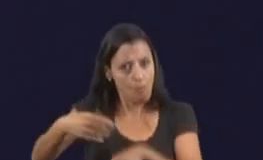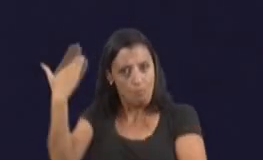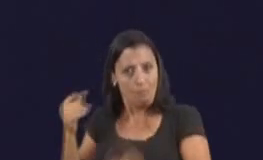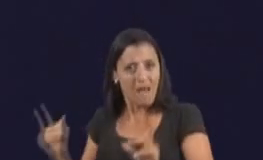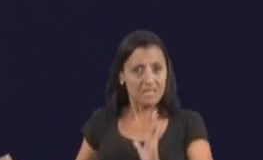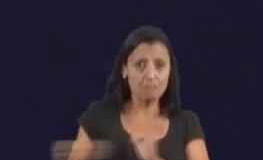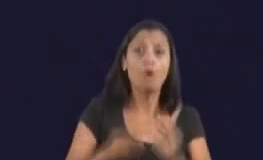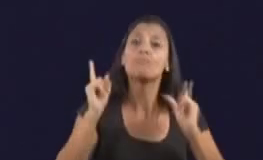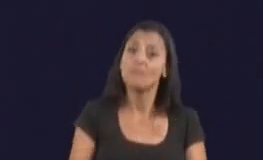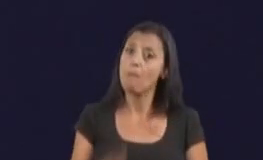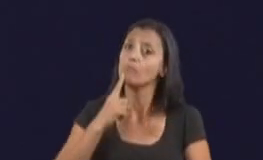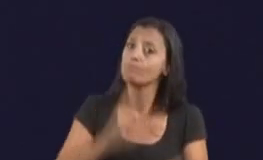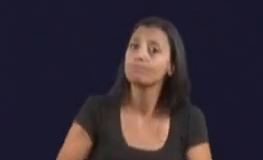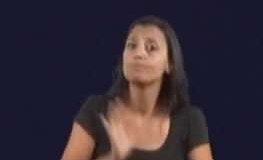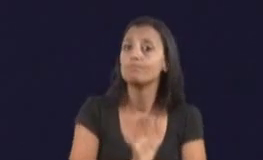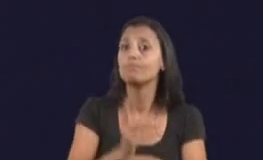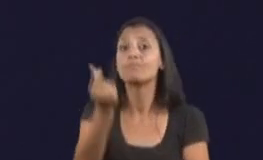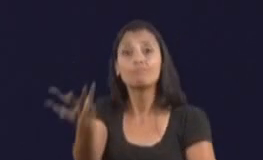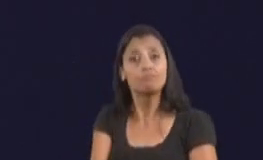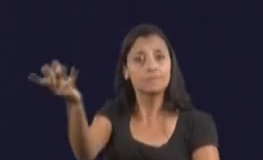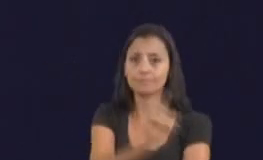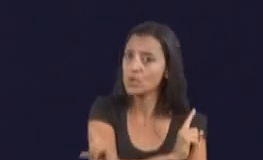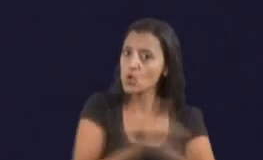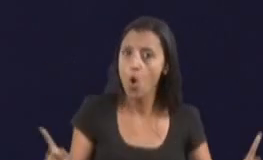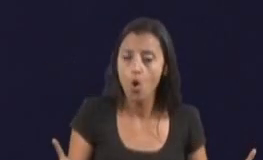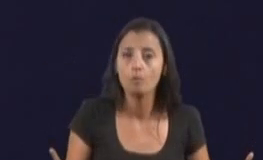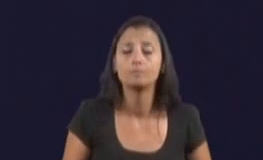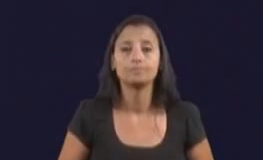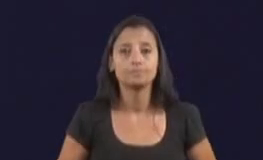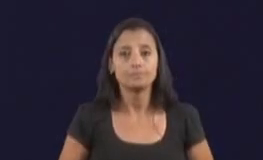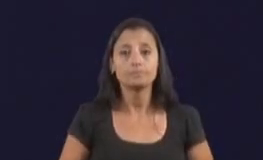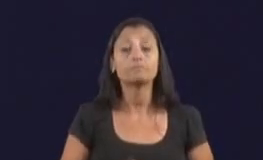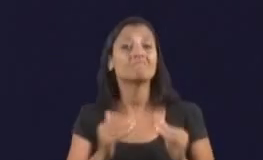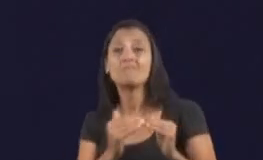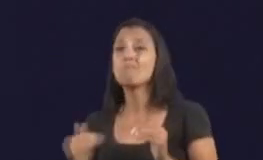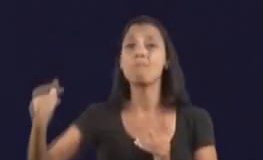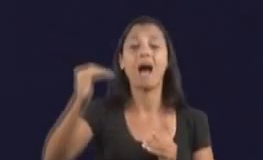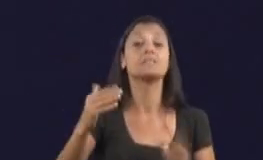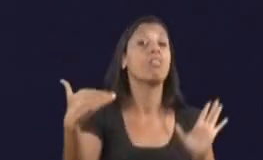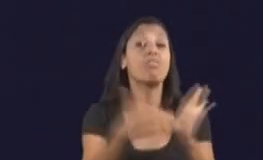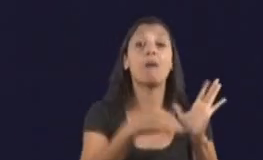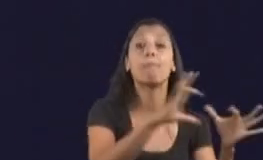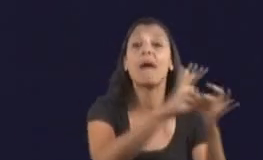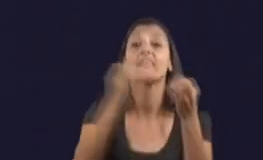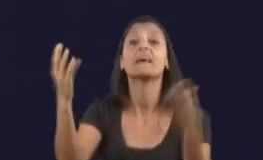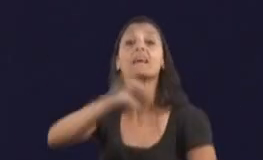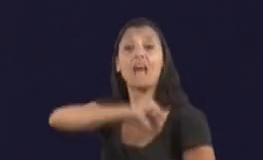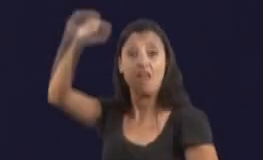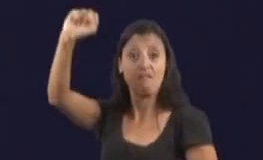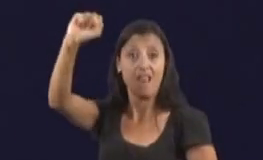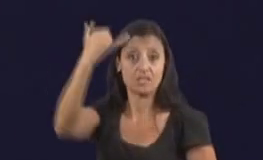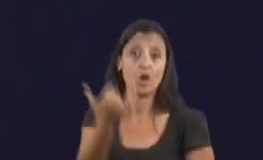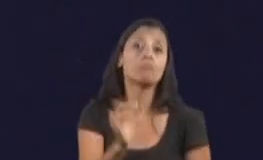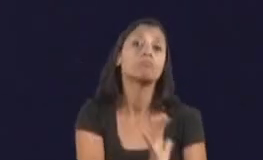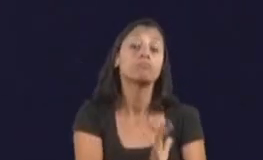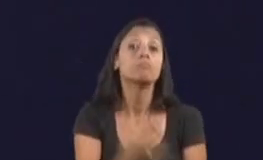pasado, y dictaminó que los aumentos no podrán ubicarse por encima de la inflación. De comprobarse la